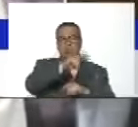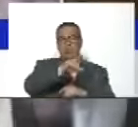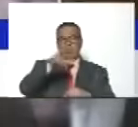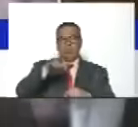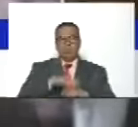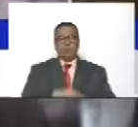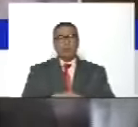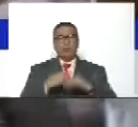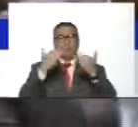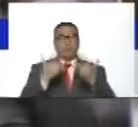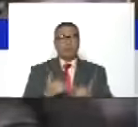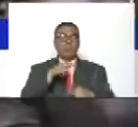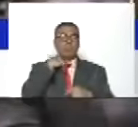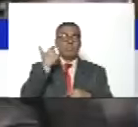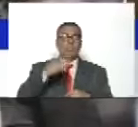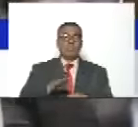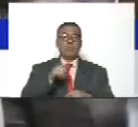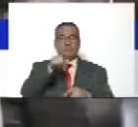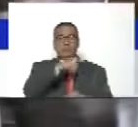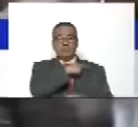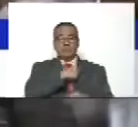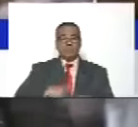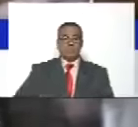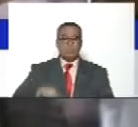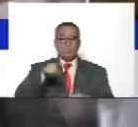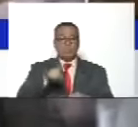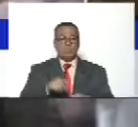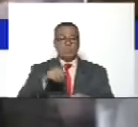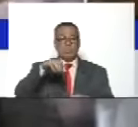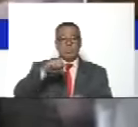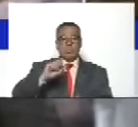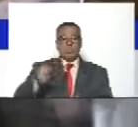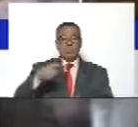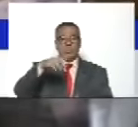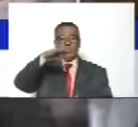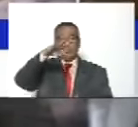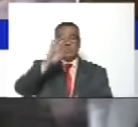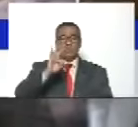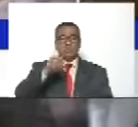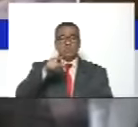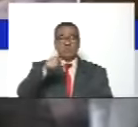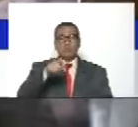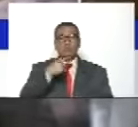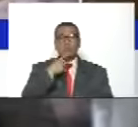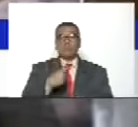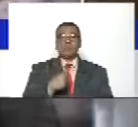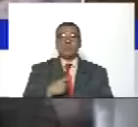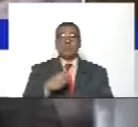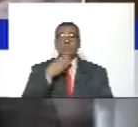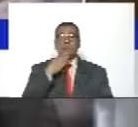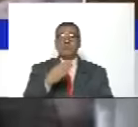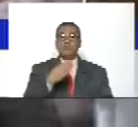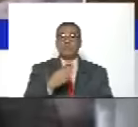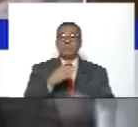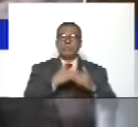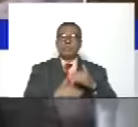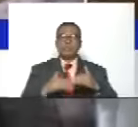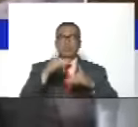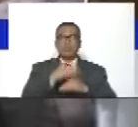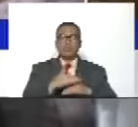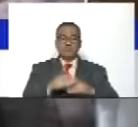2023, ya fallecido su presidente, Gottfried, él pedía, solicitaba el